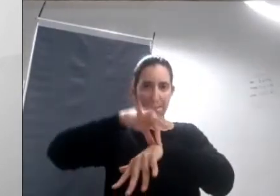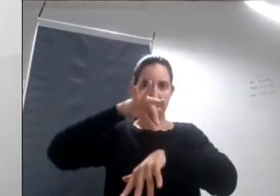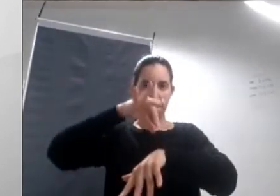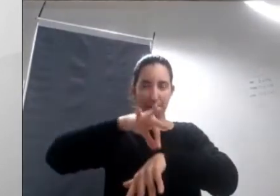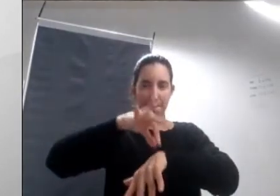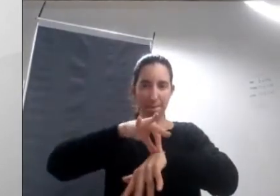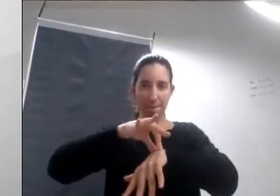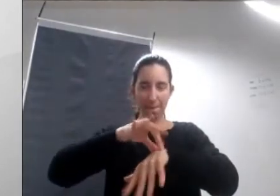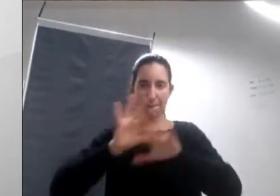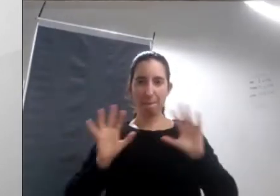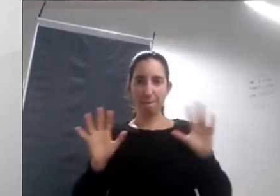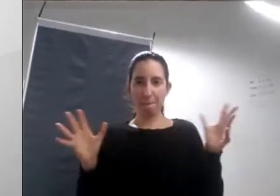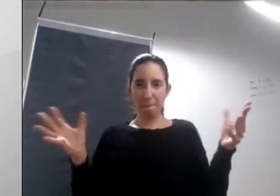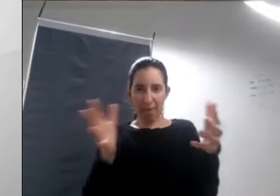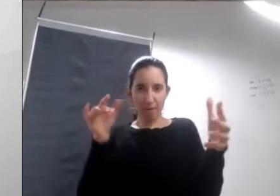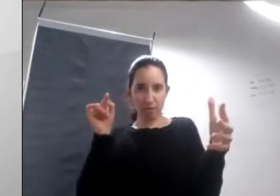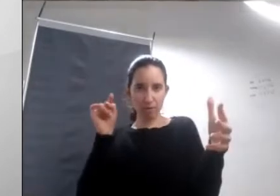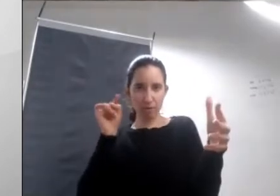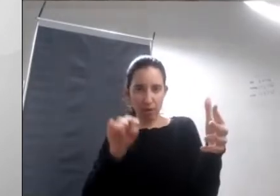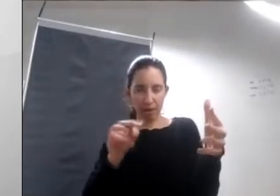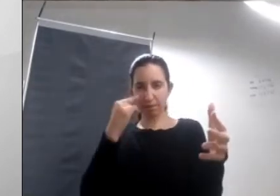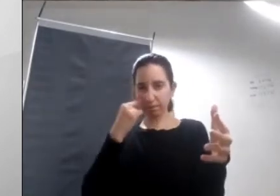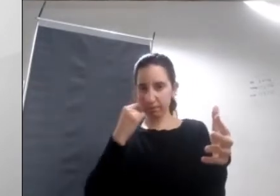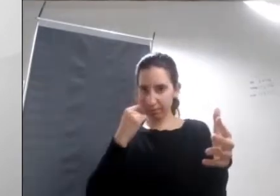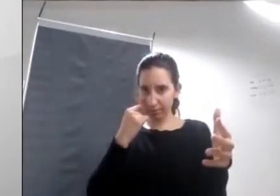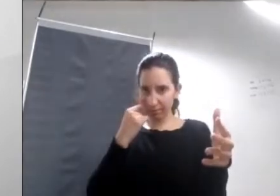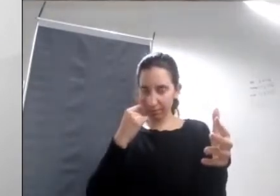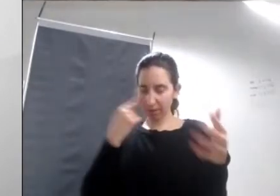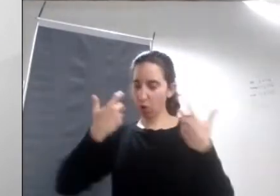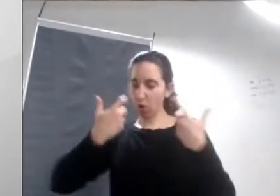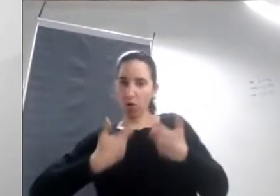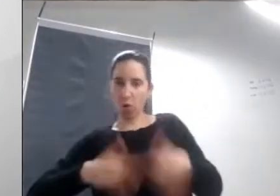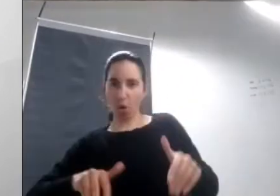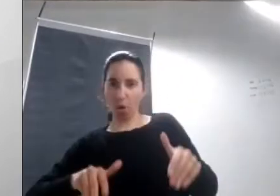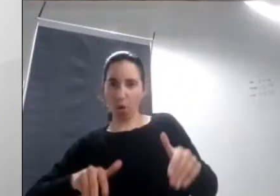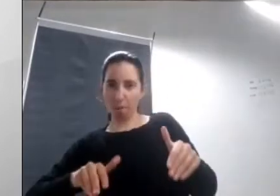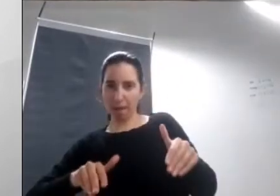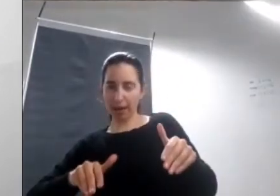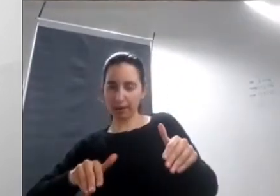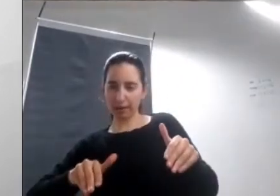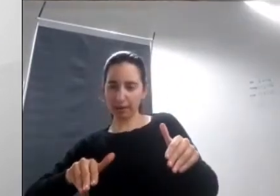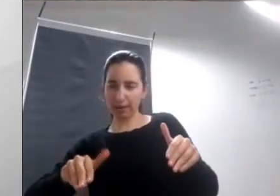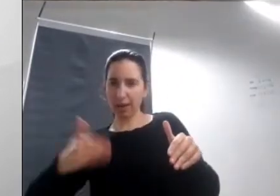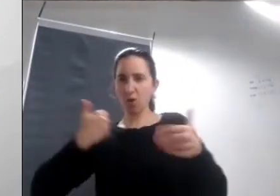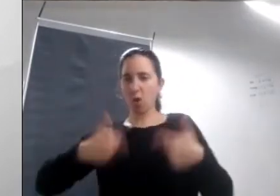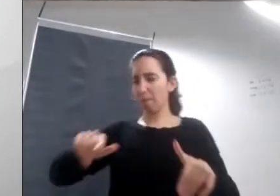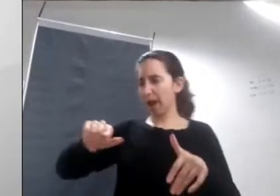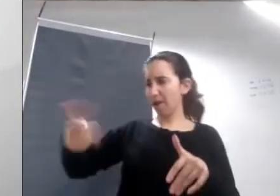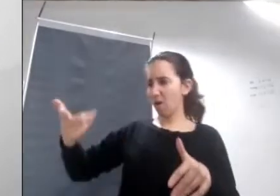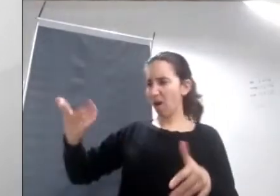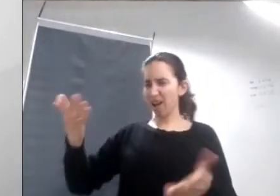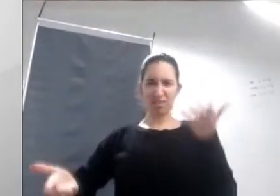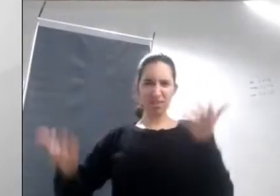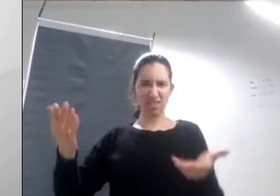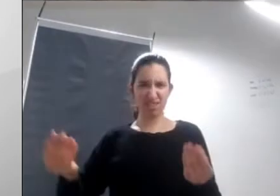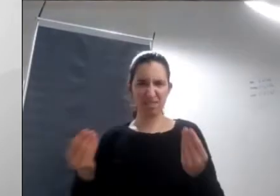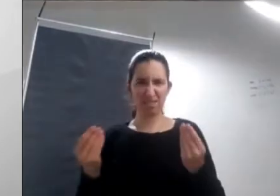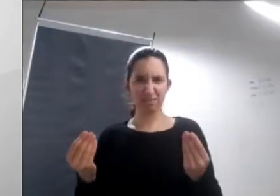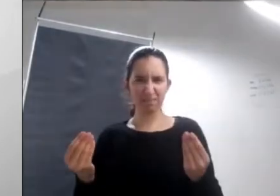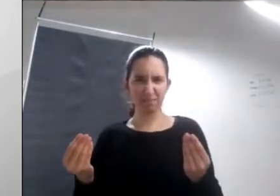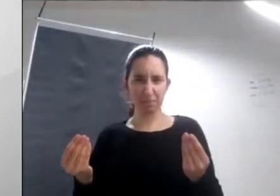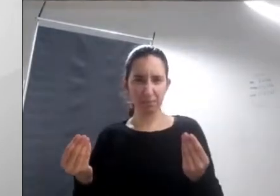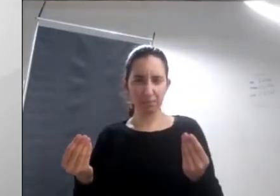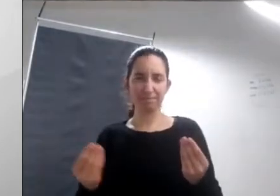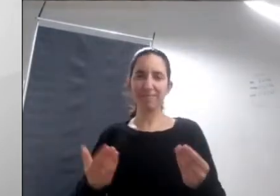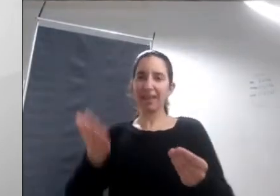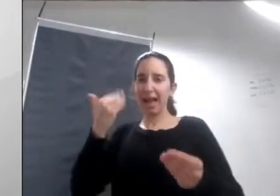a la normalidad. La normalidad es patológica. La normalidad es esa búsqueda que estaba